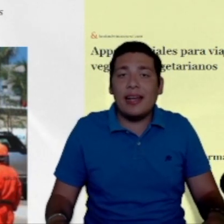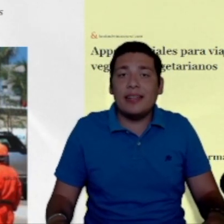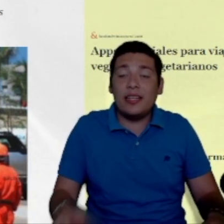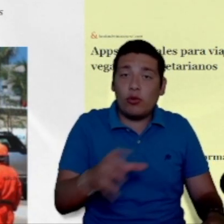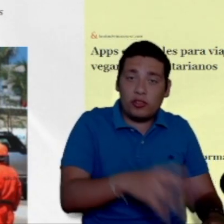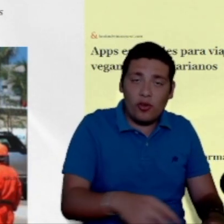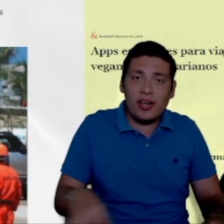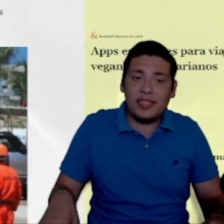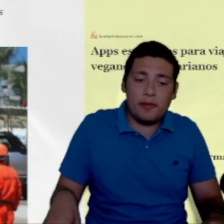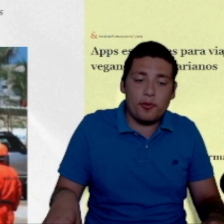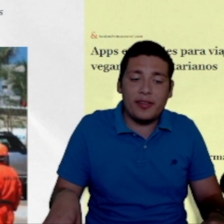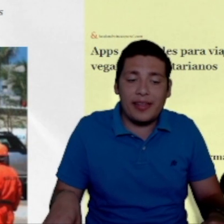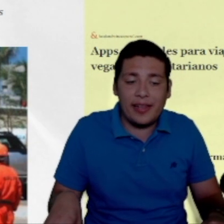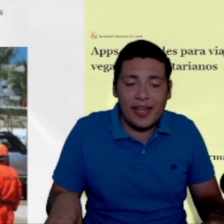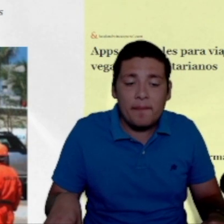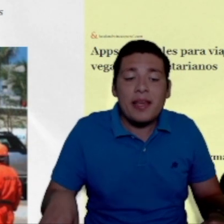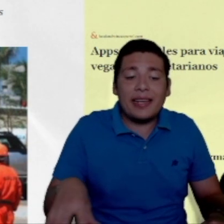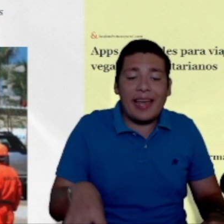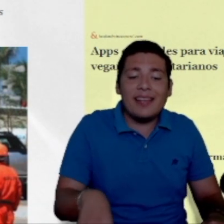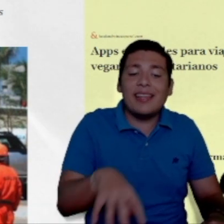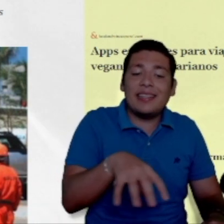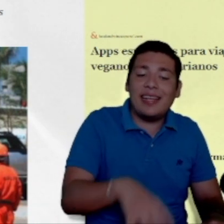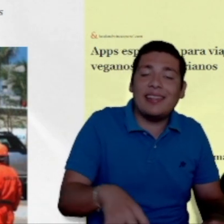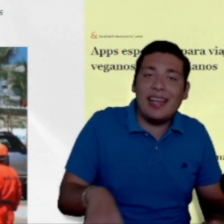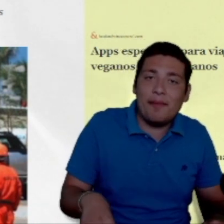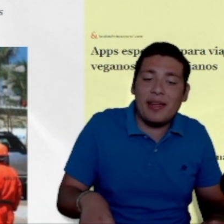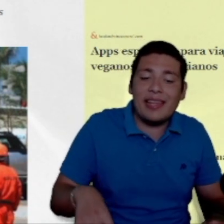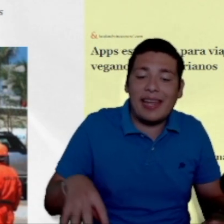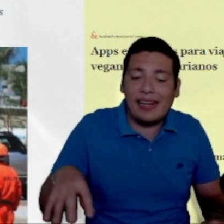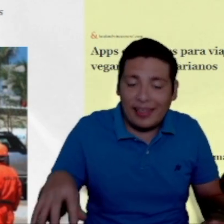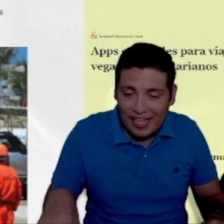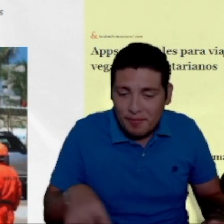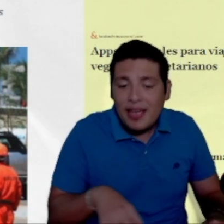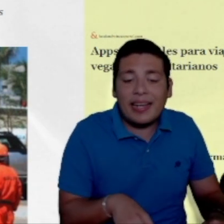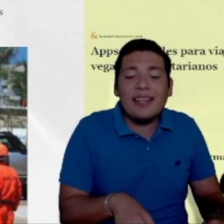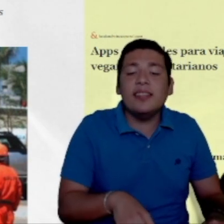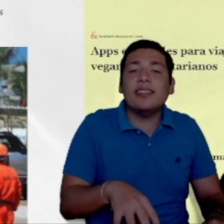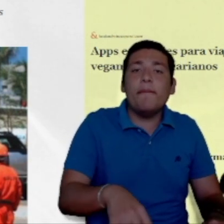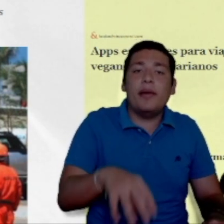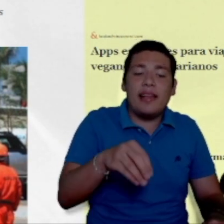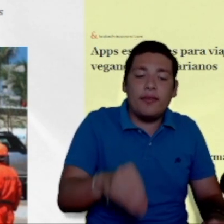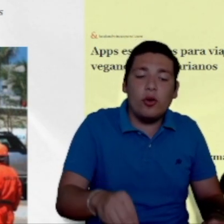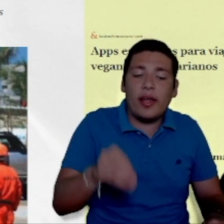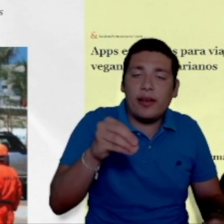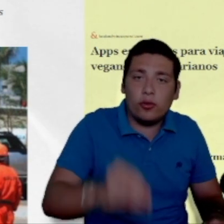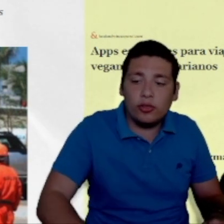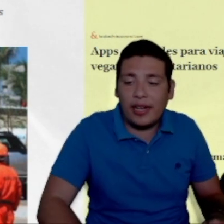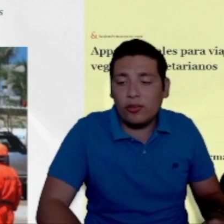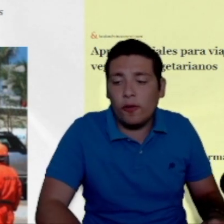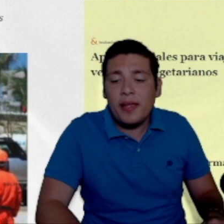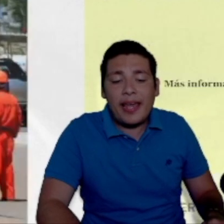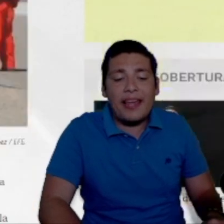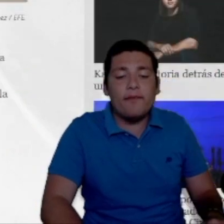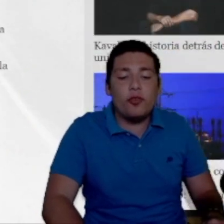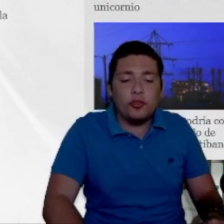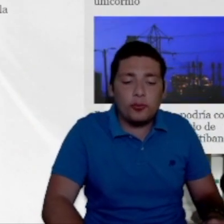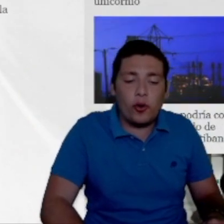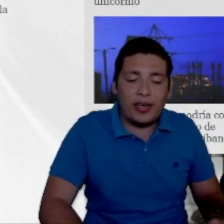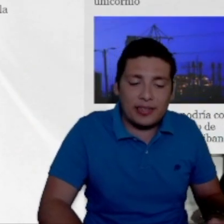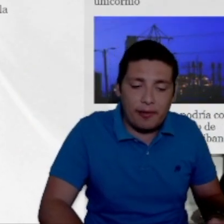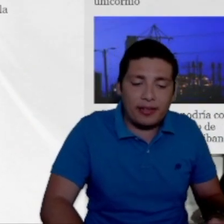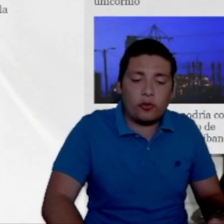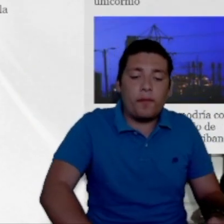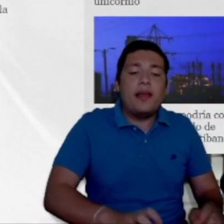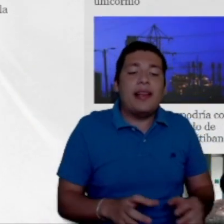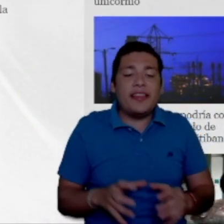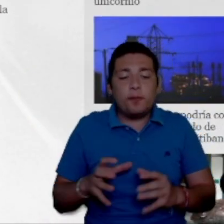esta situación que se vivió el día de ayer, que es la CTM y el CATEM, que se están peleando el contrato en Dos